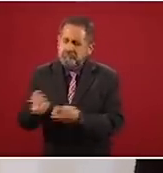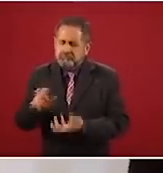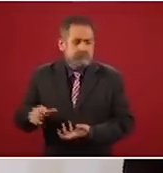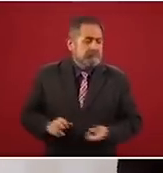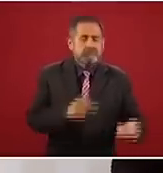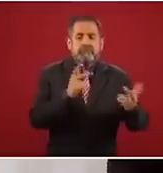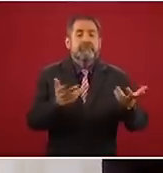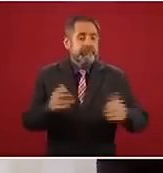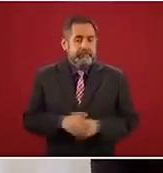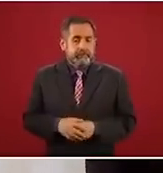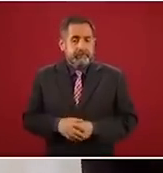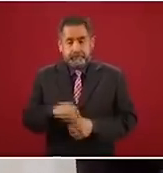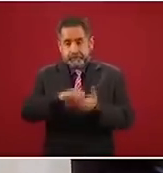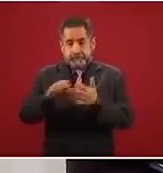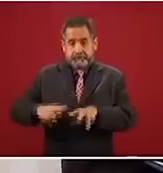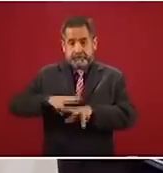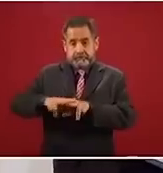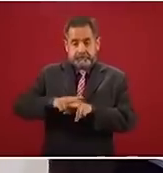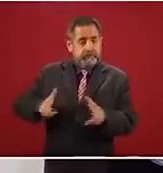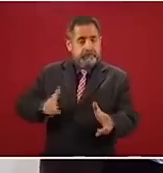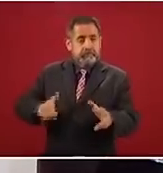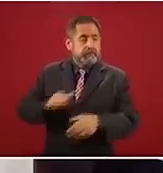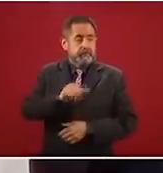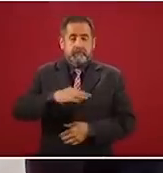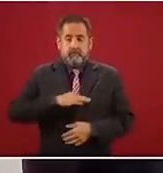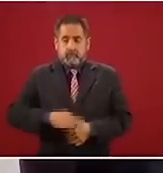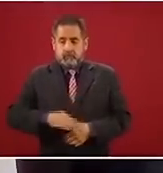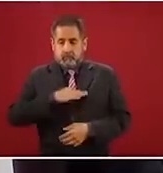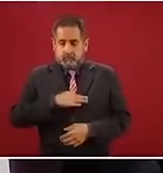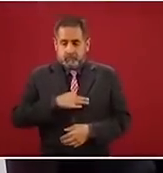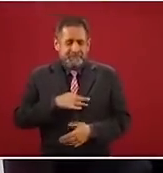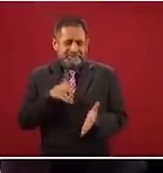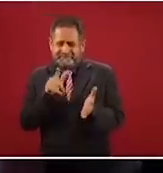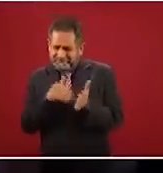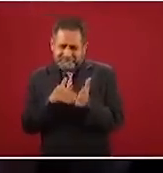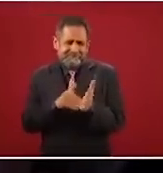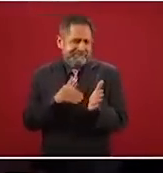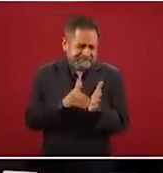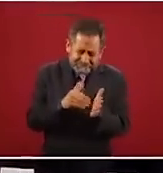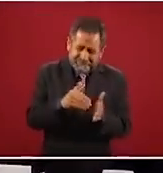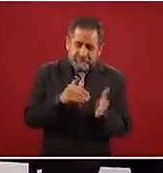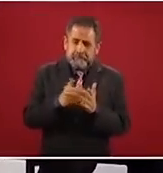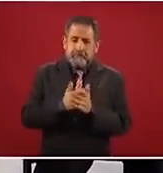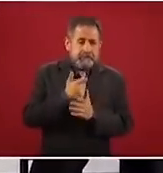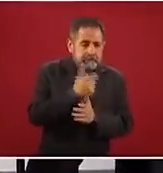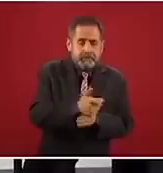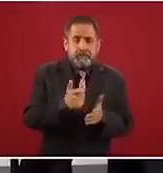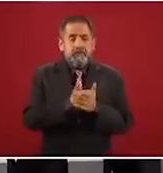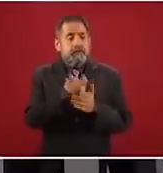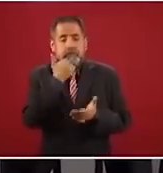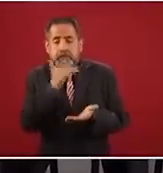Bueno, en el tren Toluca se gastaron miles de millones de pesos en pagos de